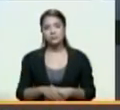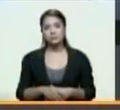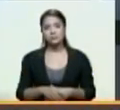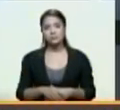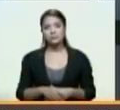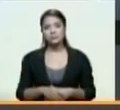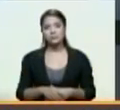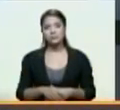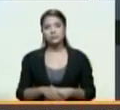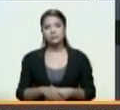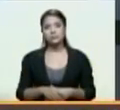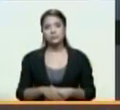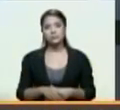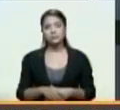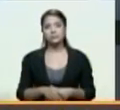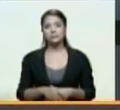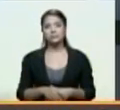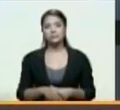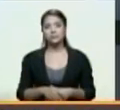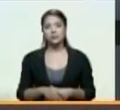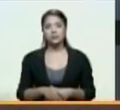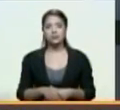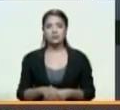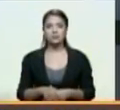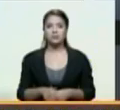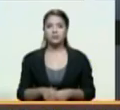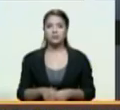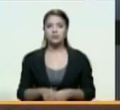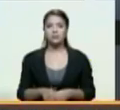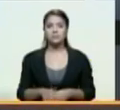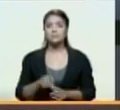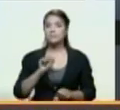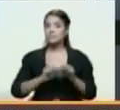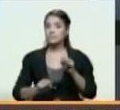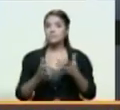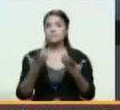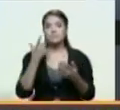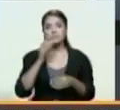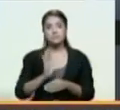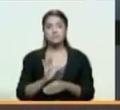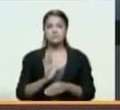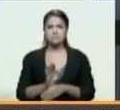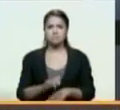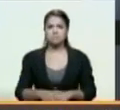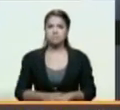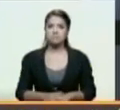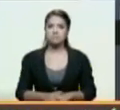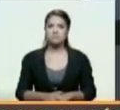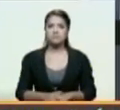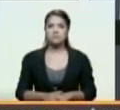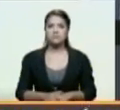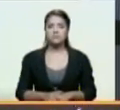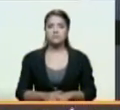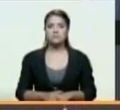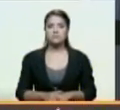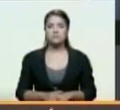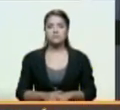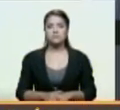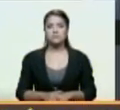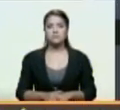Y cualquier otro medio, vamos a defender y vamos a proteger a nuestro pueblo y